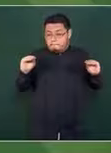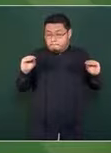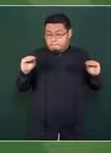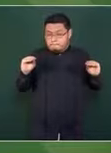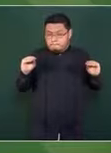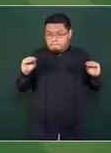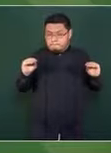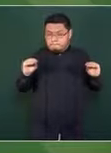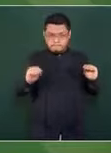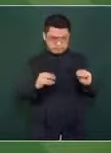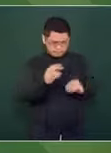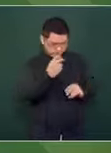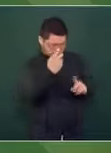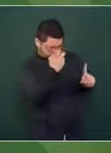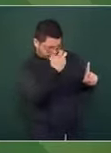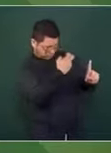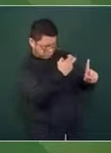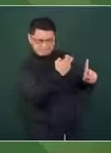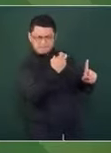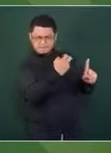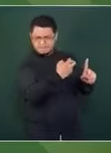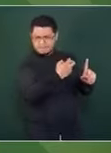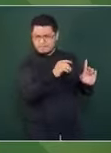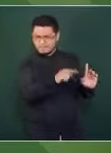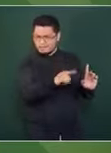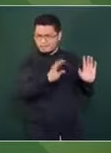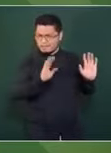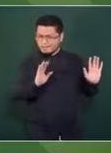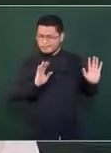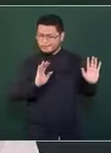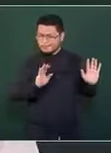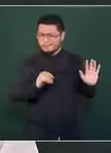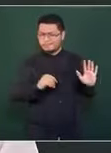si es que existe otra